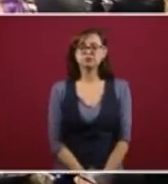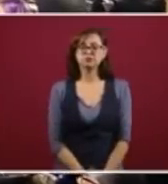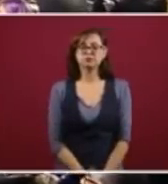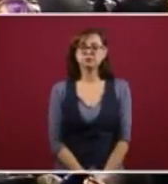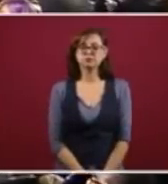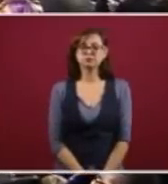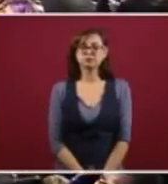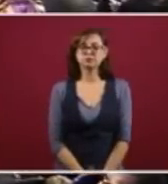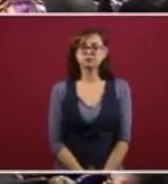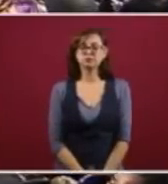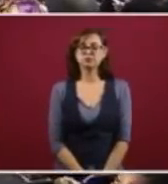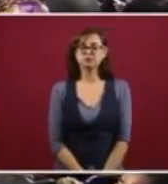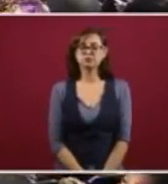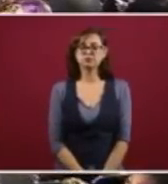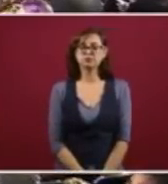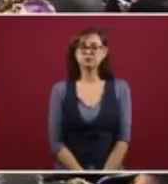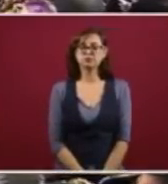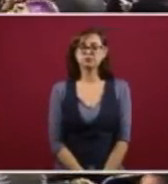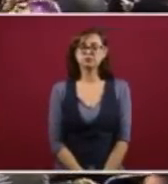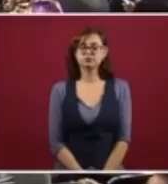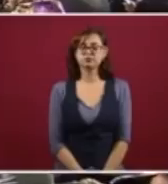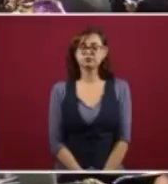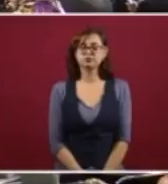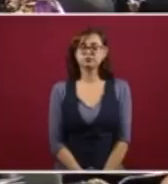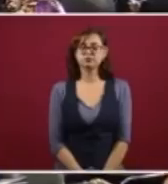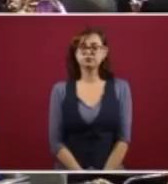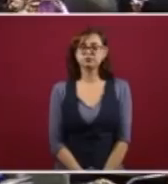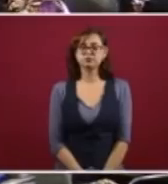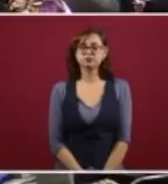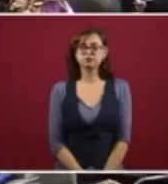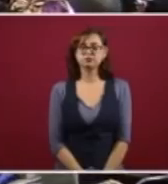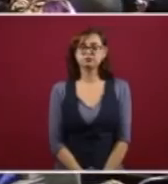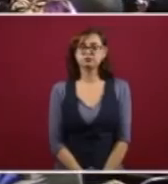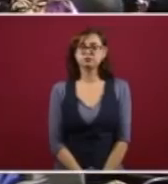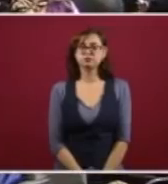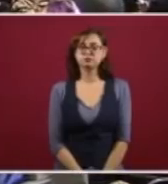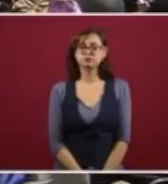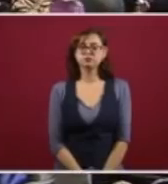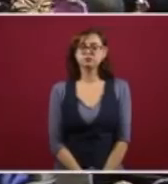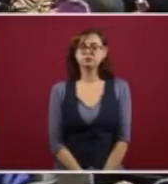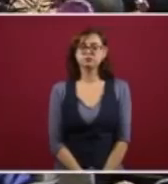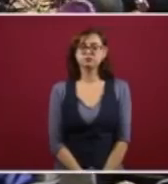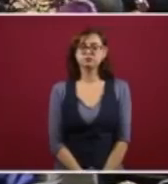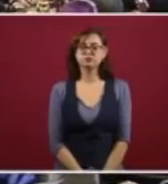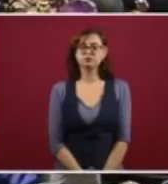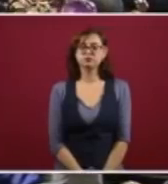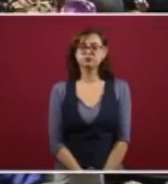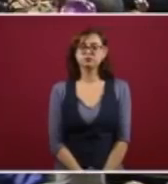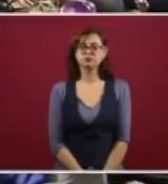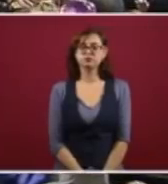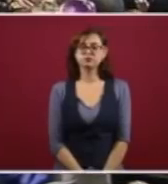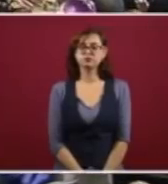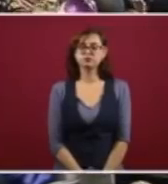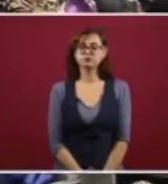peso para reconstruir su casa, ni un apoyo técnico para la reconstrucción de su